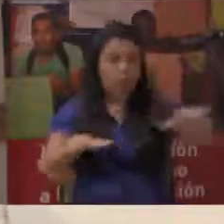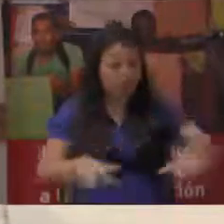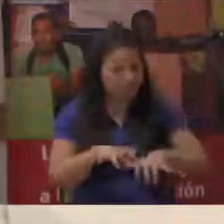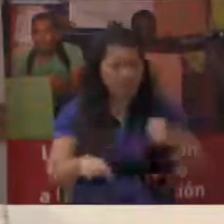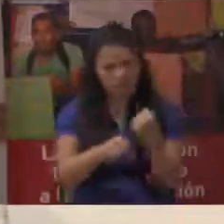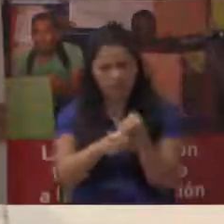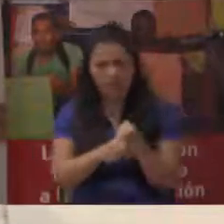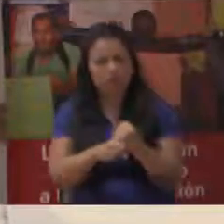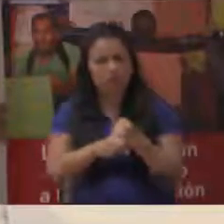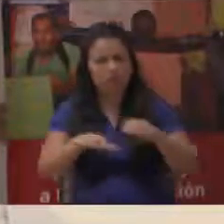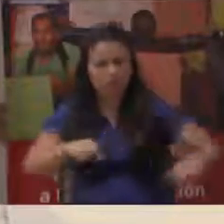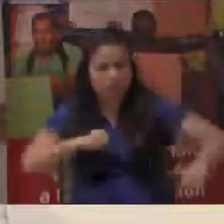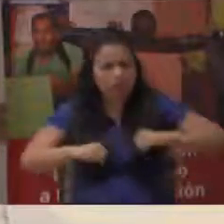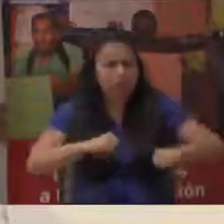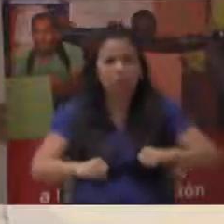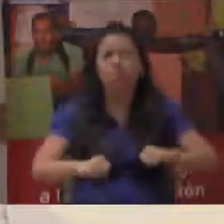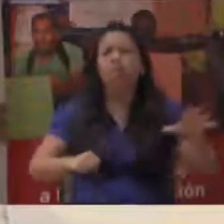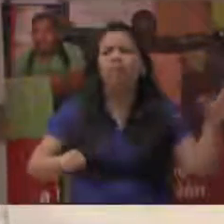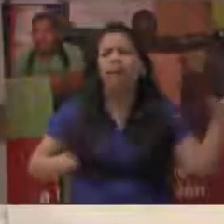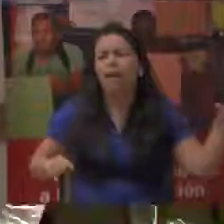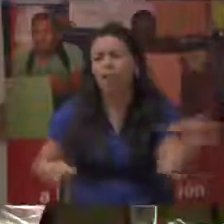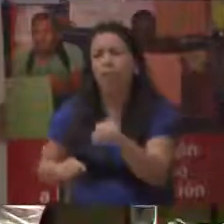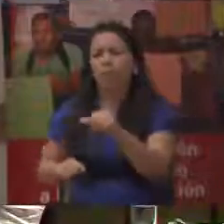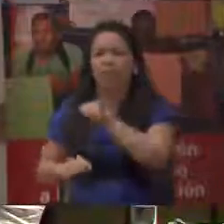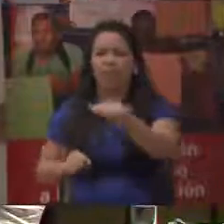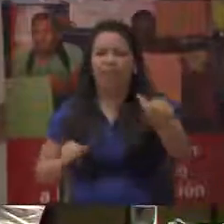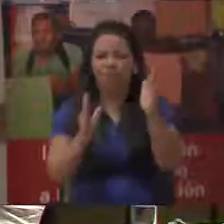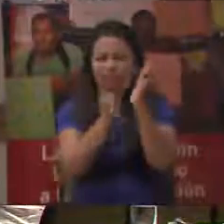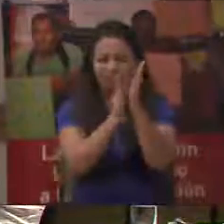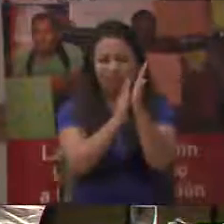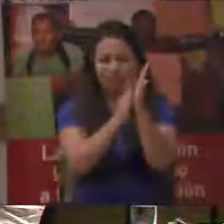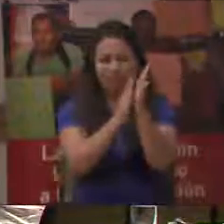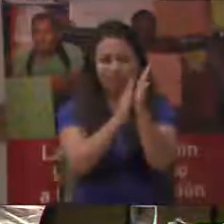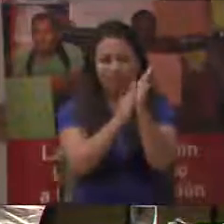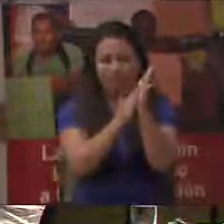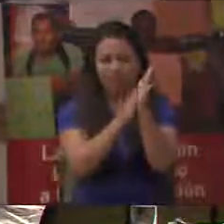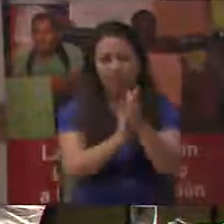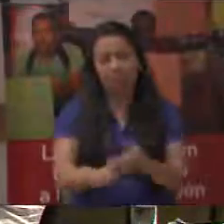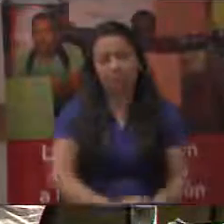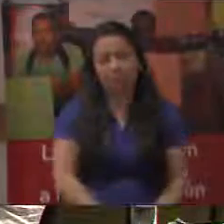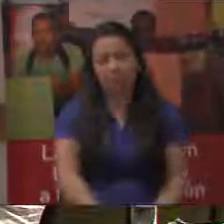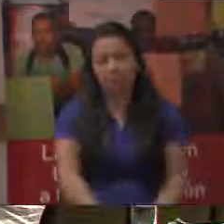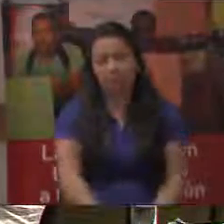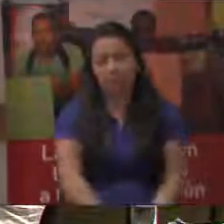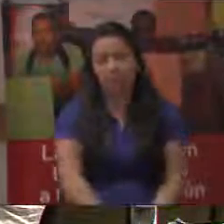trabajo que hacen. Así que un aplauso a todas las reintegradoras que están allá atrás.